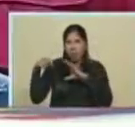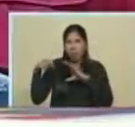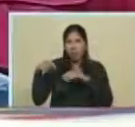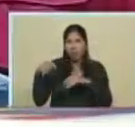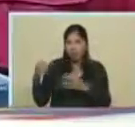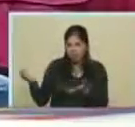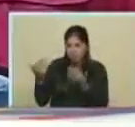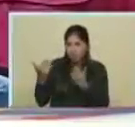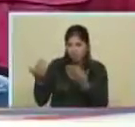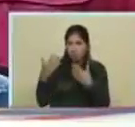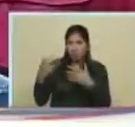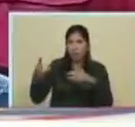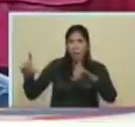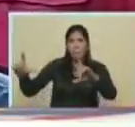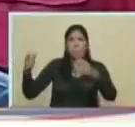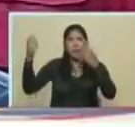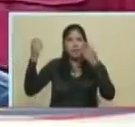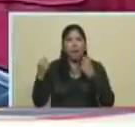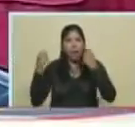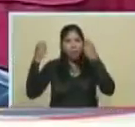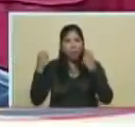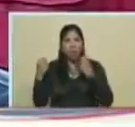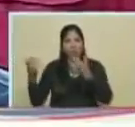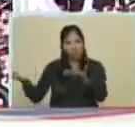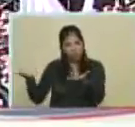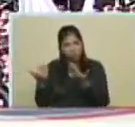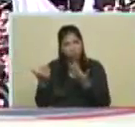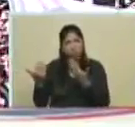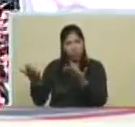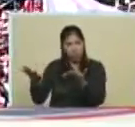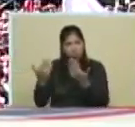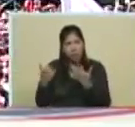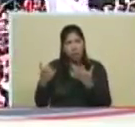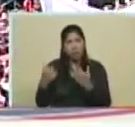Pónganla más acá, por favor. Por favor,